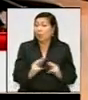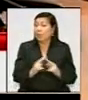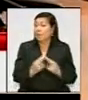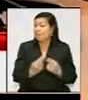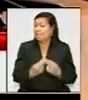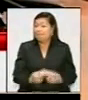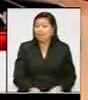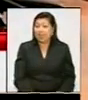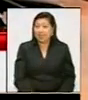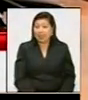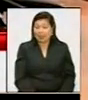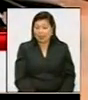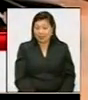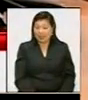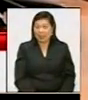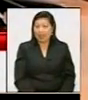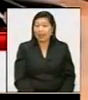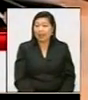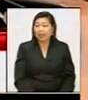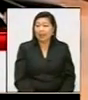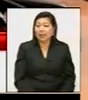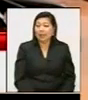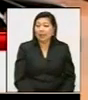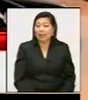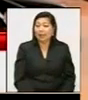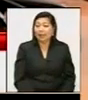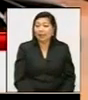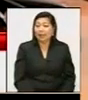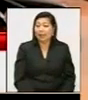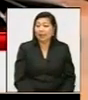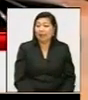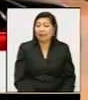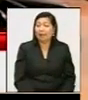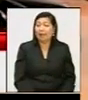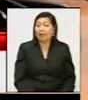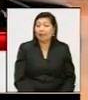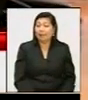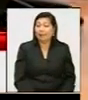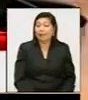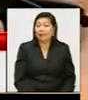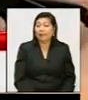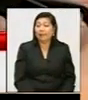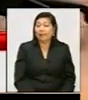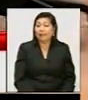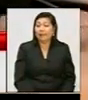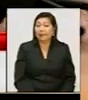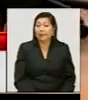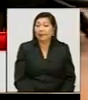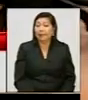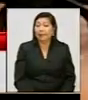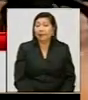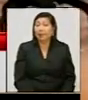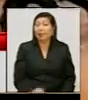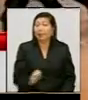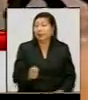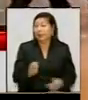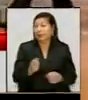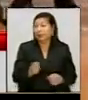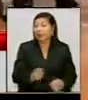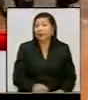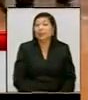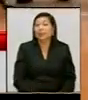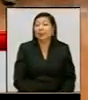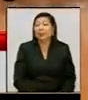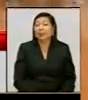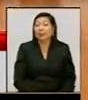Y sí. Si me permite una petición, como veo que hay insistencias